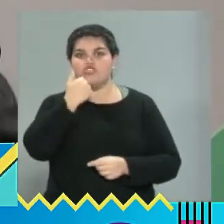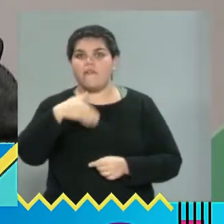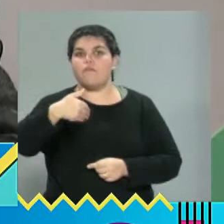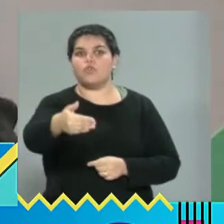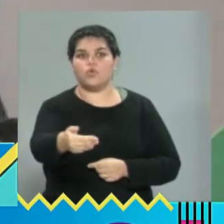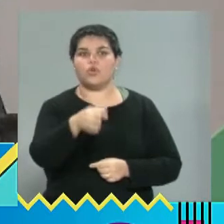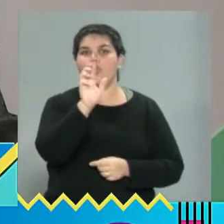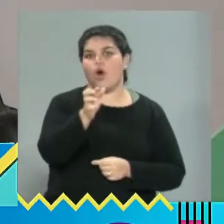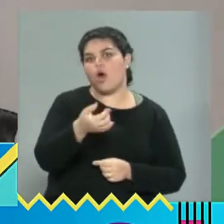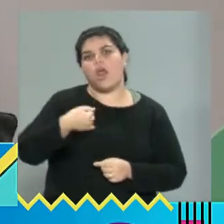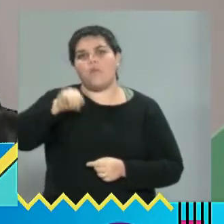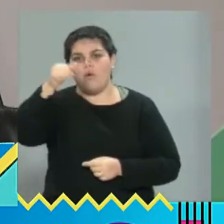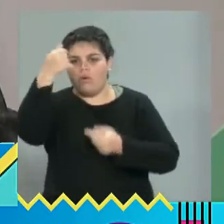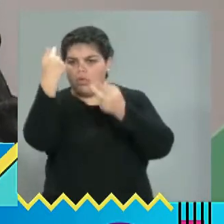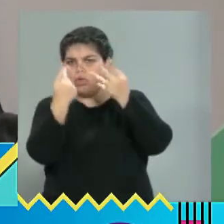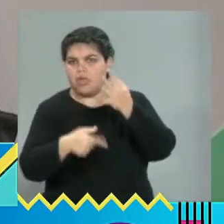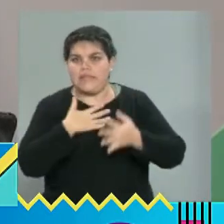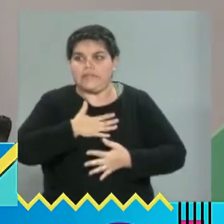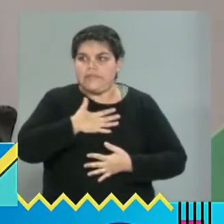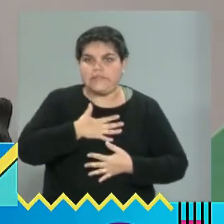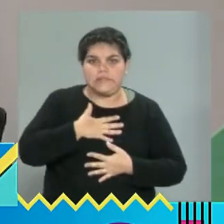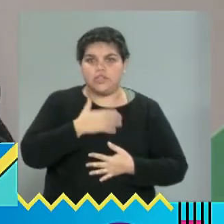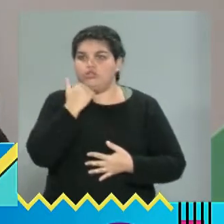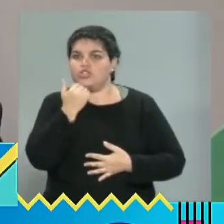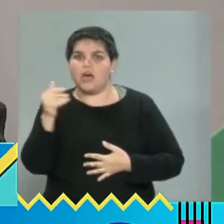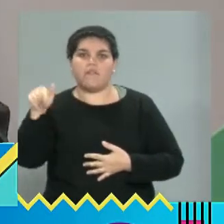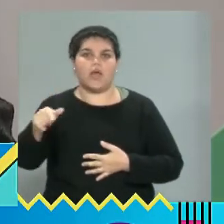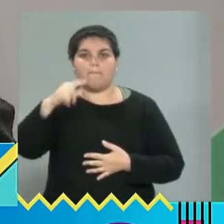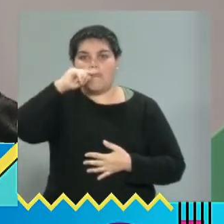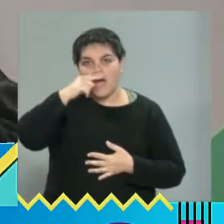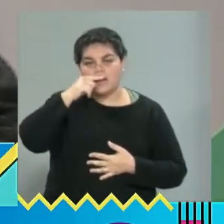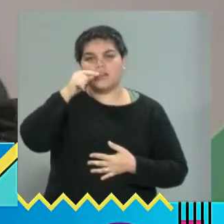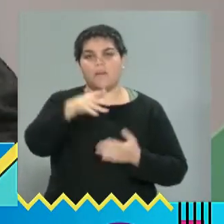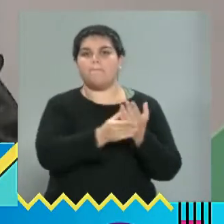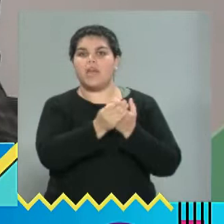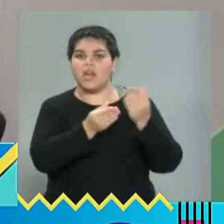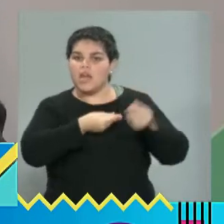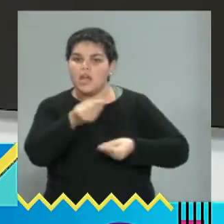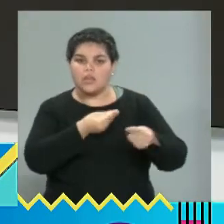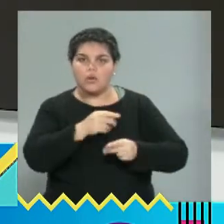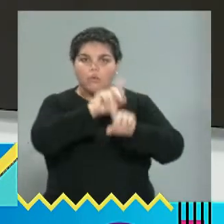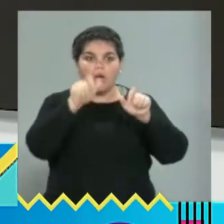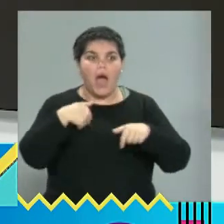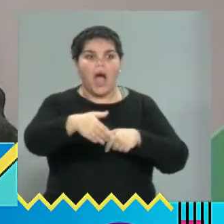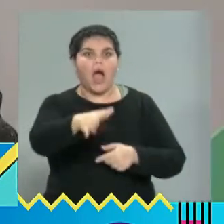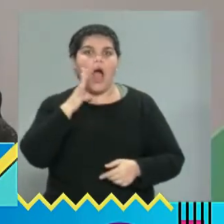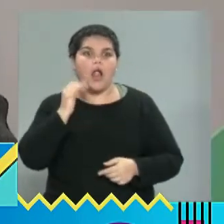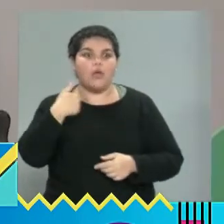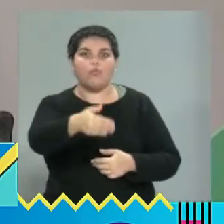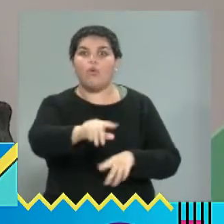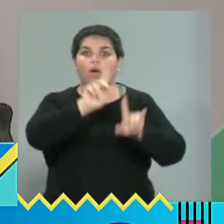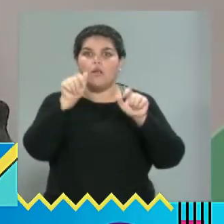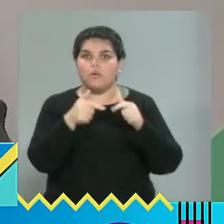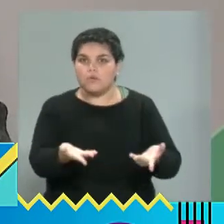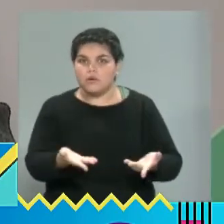con el dólar, ¿sí? Hay una sensación, entonces cualquier cosa que haga Macri, Duhovne, algo va a pasar. A ver, ¿estamos para